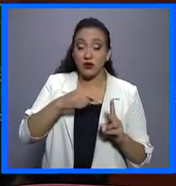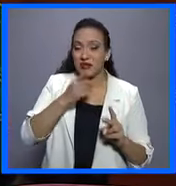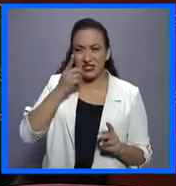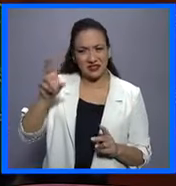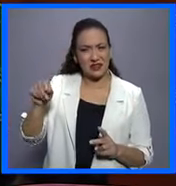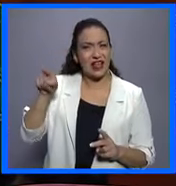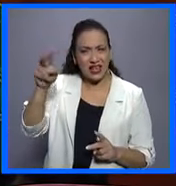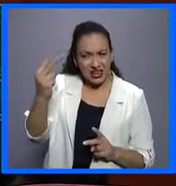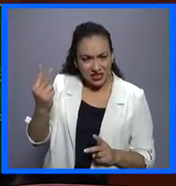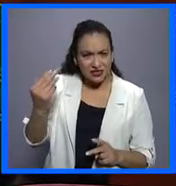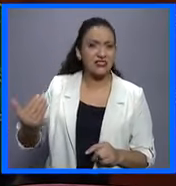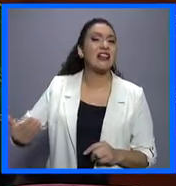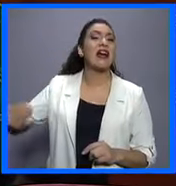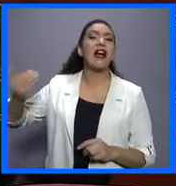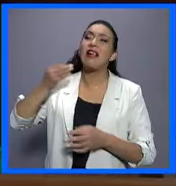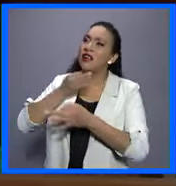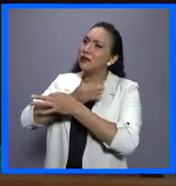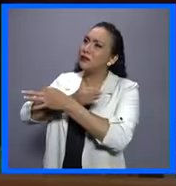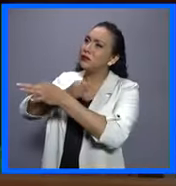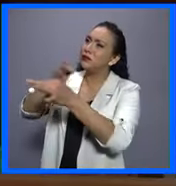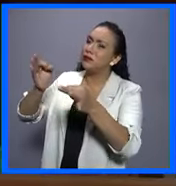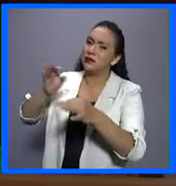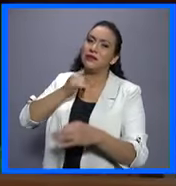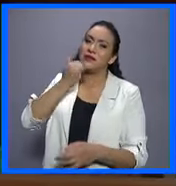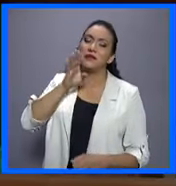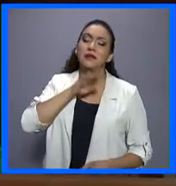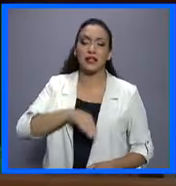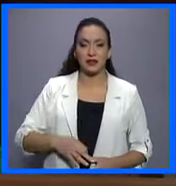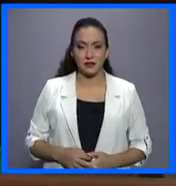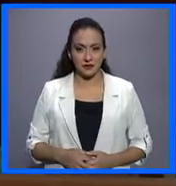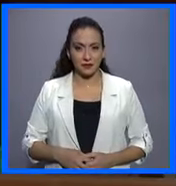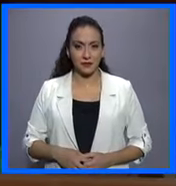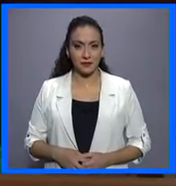previamente realizaron manifestaciones subjetivas sobre el tema.